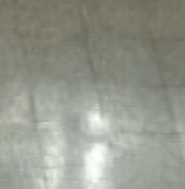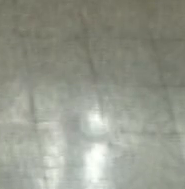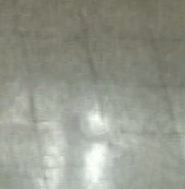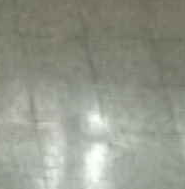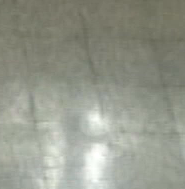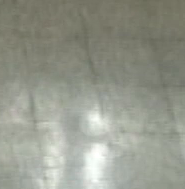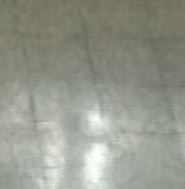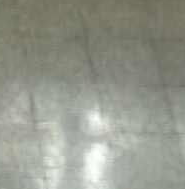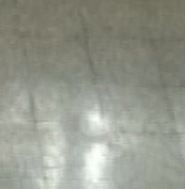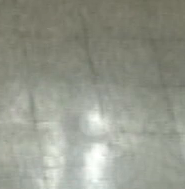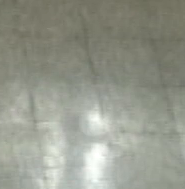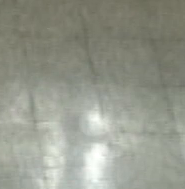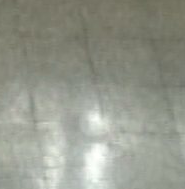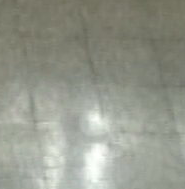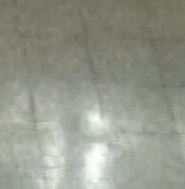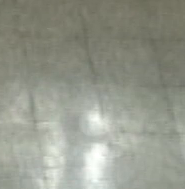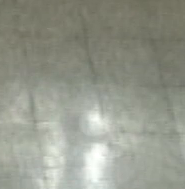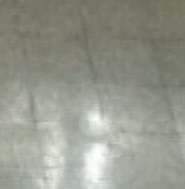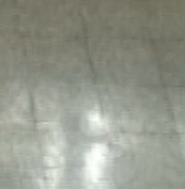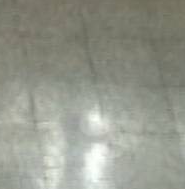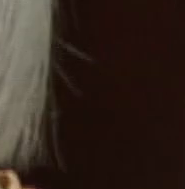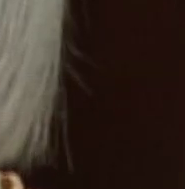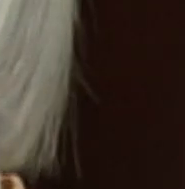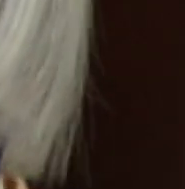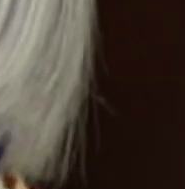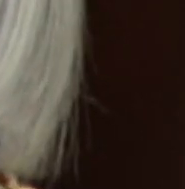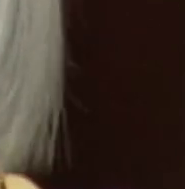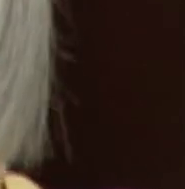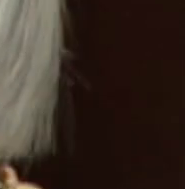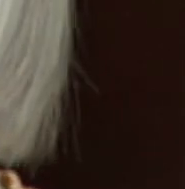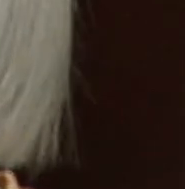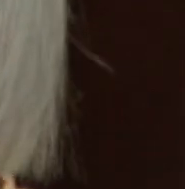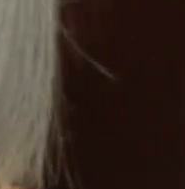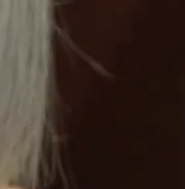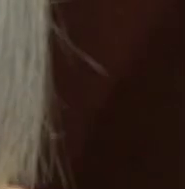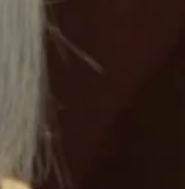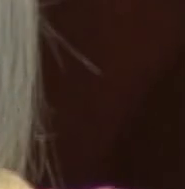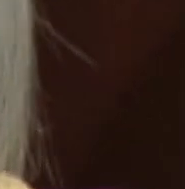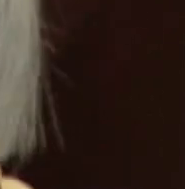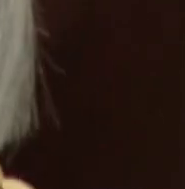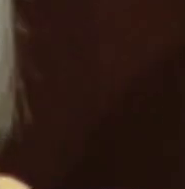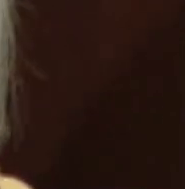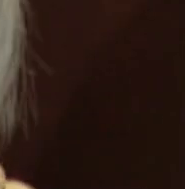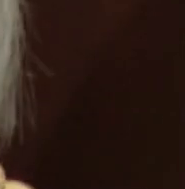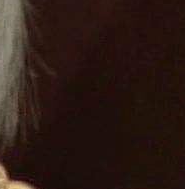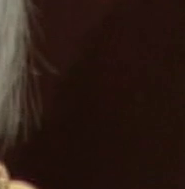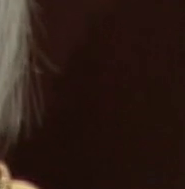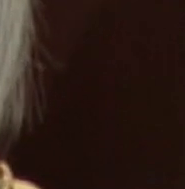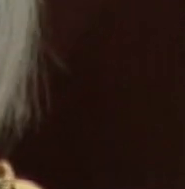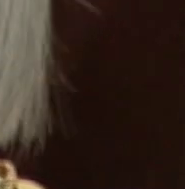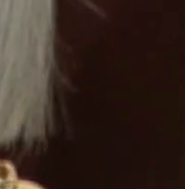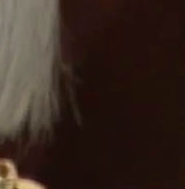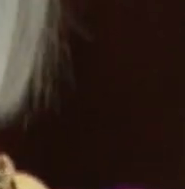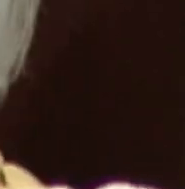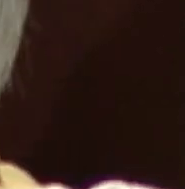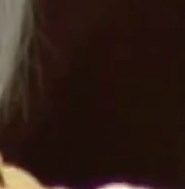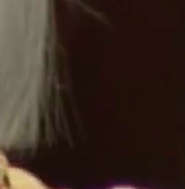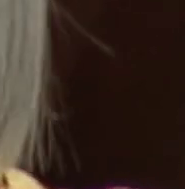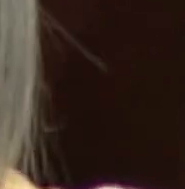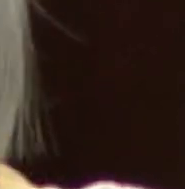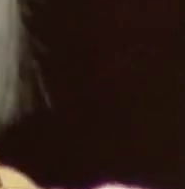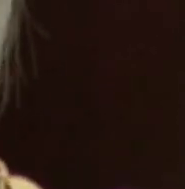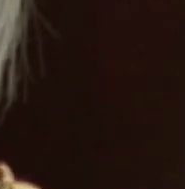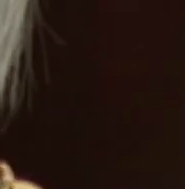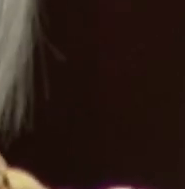¿Cuánta gente está migrando a sus territorios por la desigualdad, por la injusticia